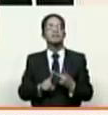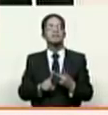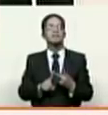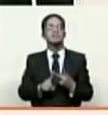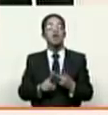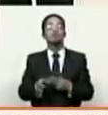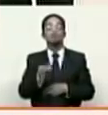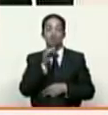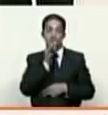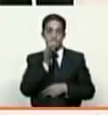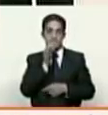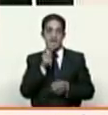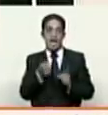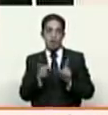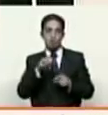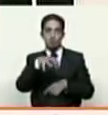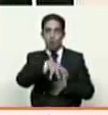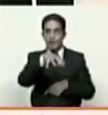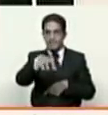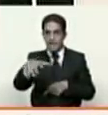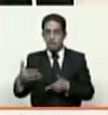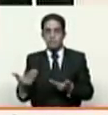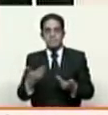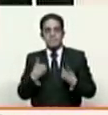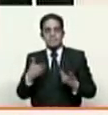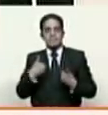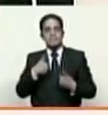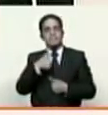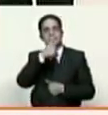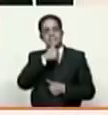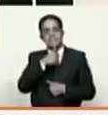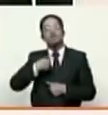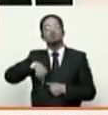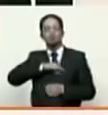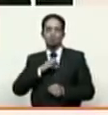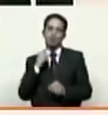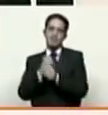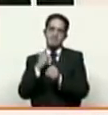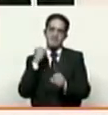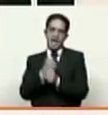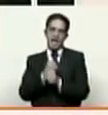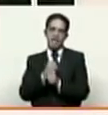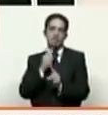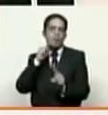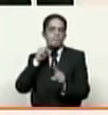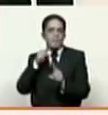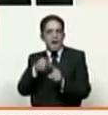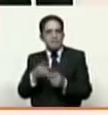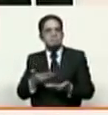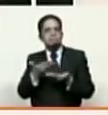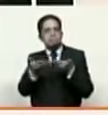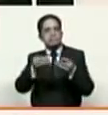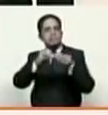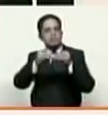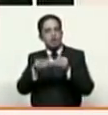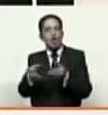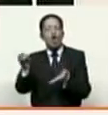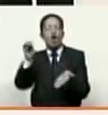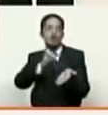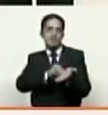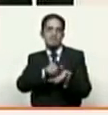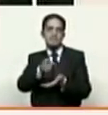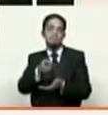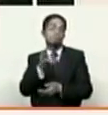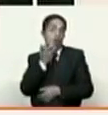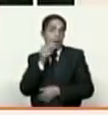territorial de nuestro país que tiene una afectación, pero que estamos trabajando incansablemente para que en el estado Zulia pueda